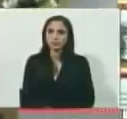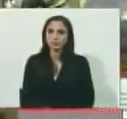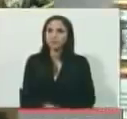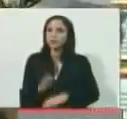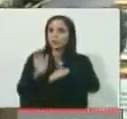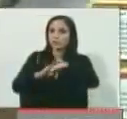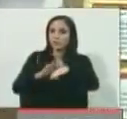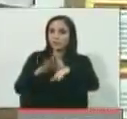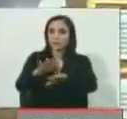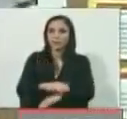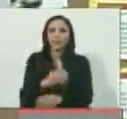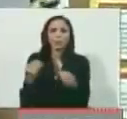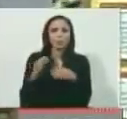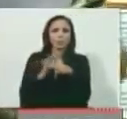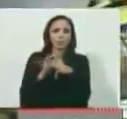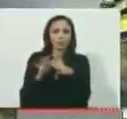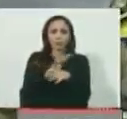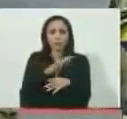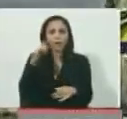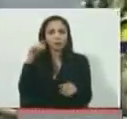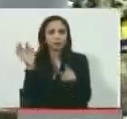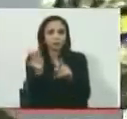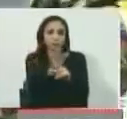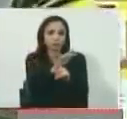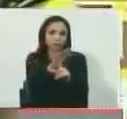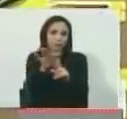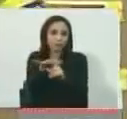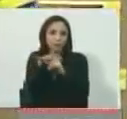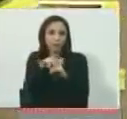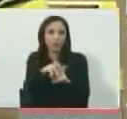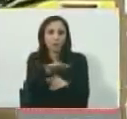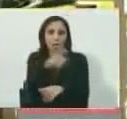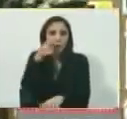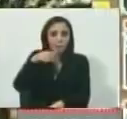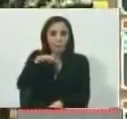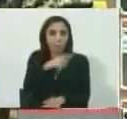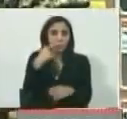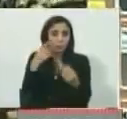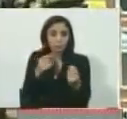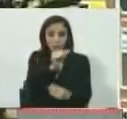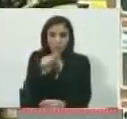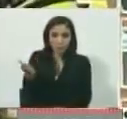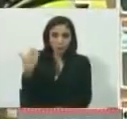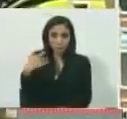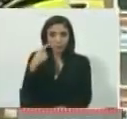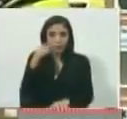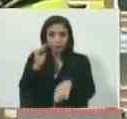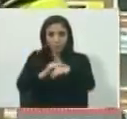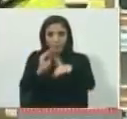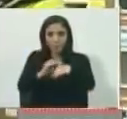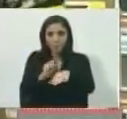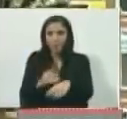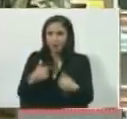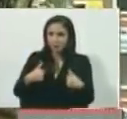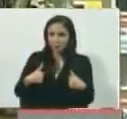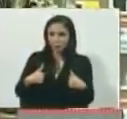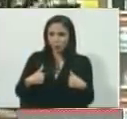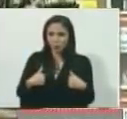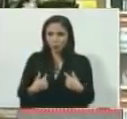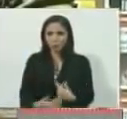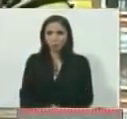Vean esto, ¿no? Cómo funciona la guerra psicológica contra nuestro pueblo. Por eso yo los alerté la semana pasada. A mí no me estén